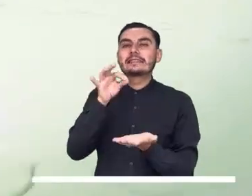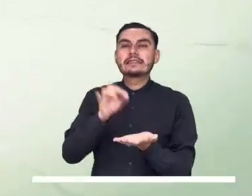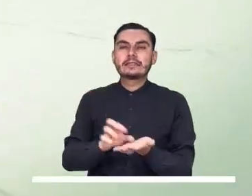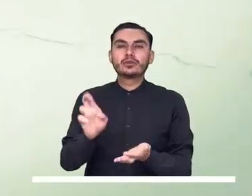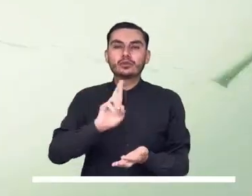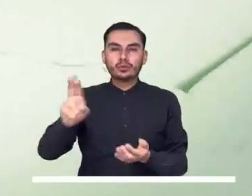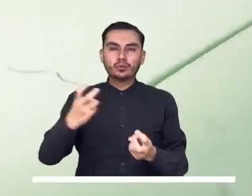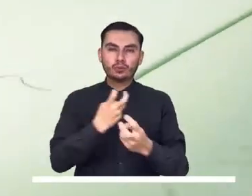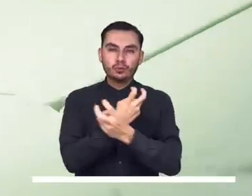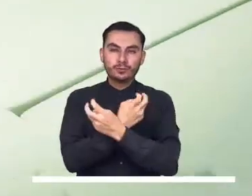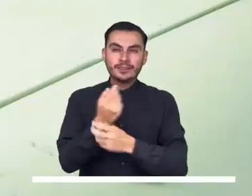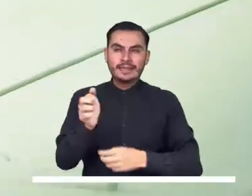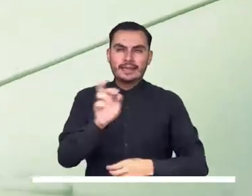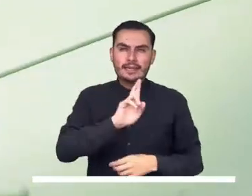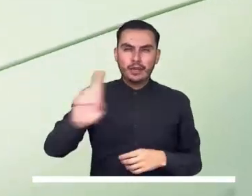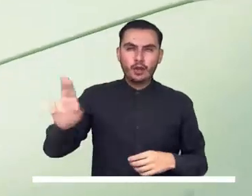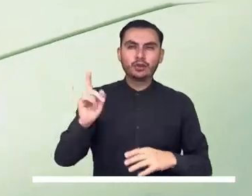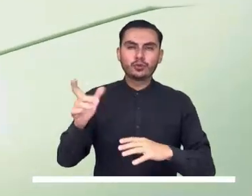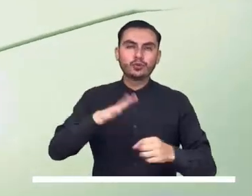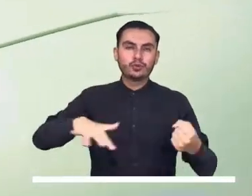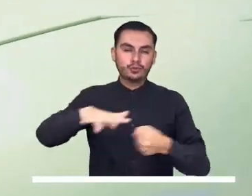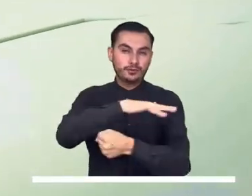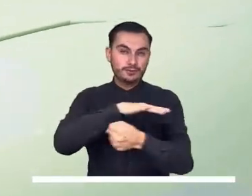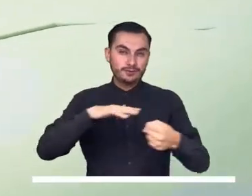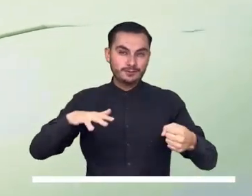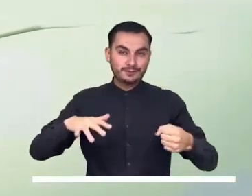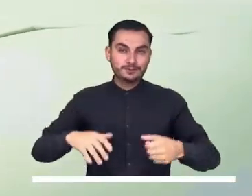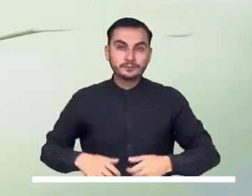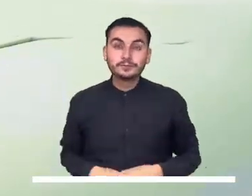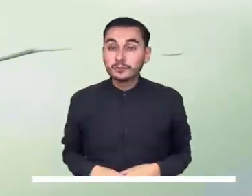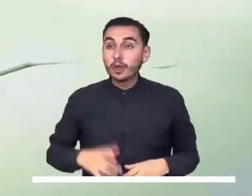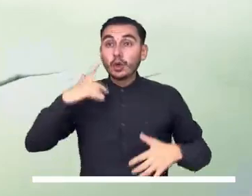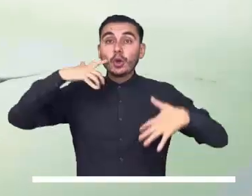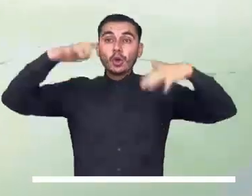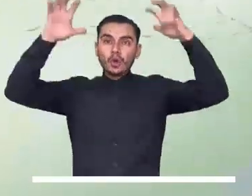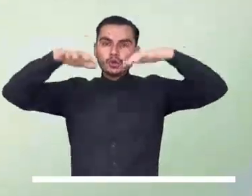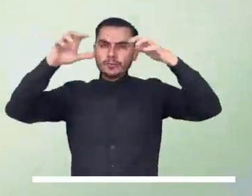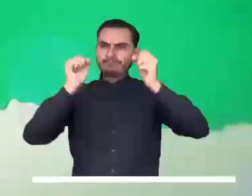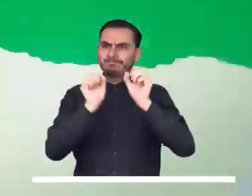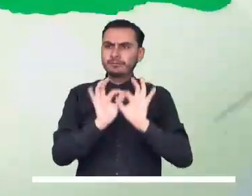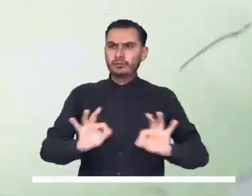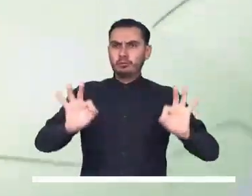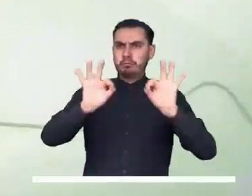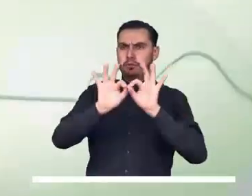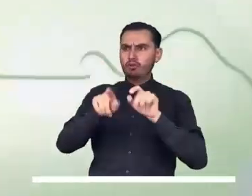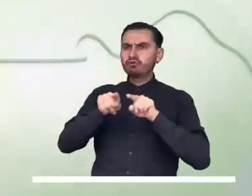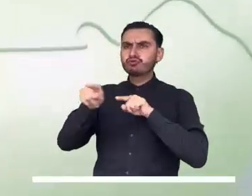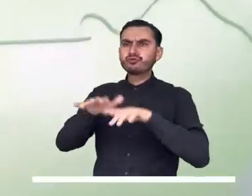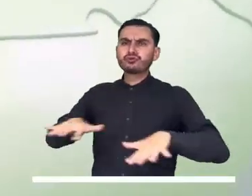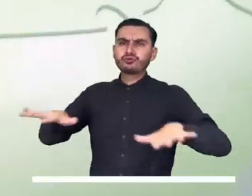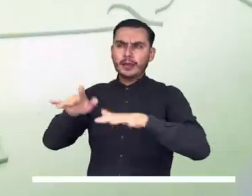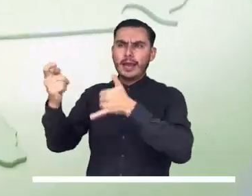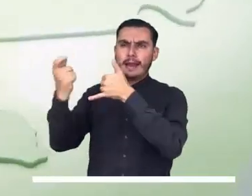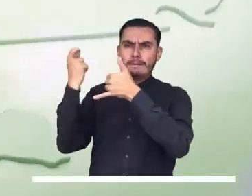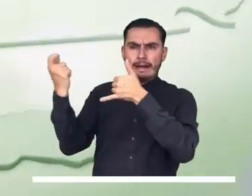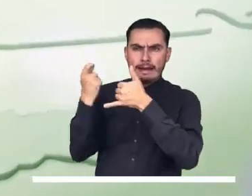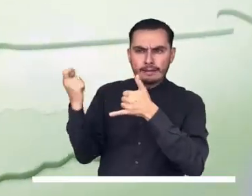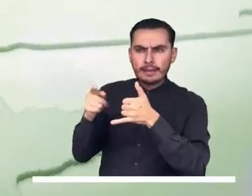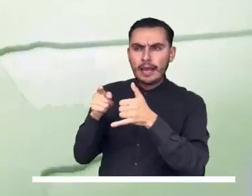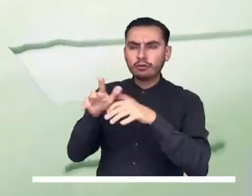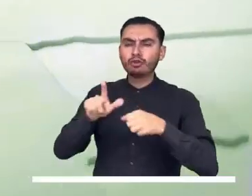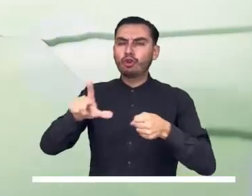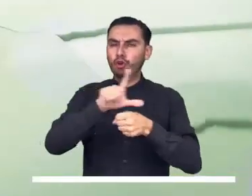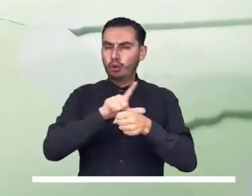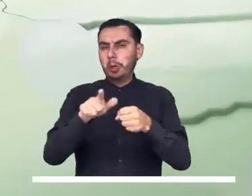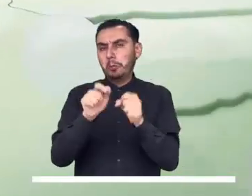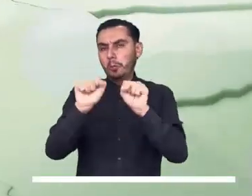de Santander, Boyacá, Eje Cafetero, centro y sur de Huila y oriente de Cundinamarca. Las lluvias importantes